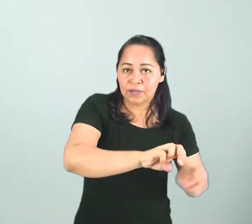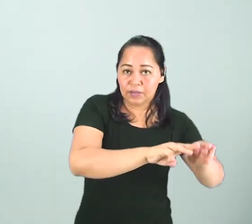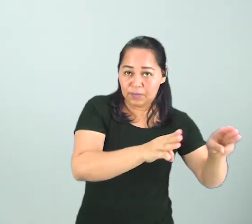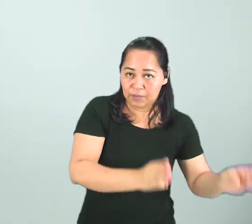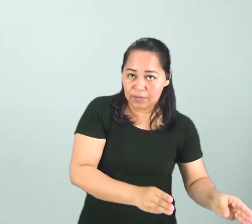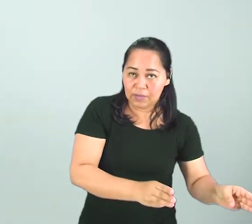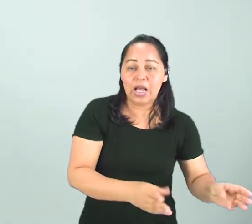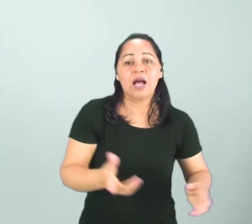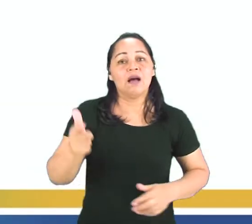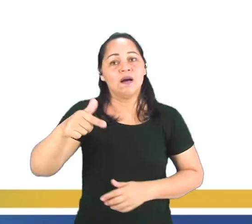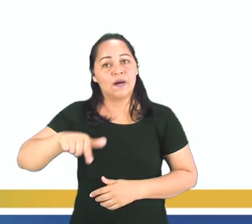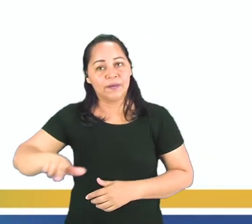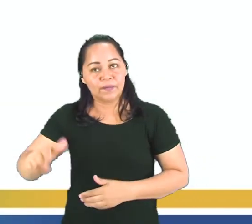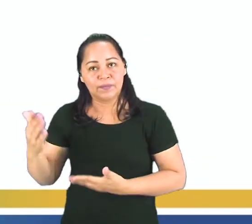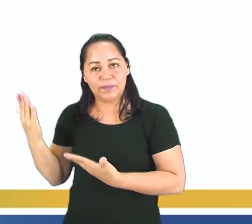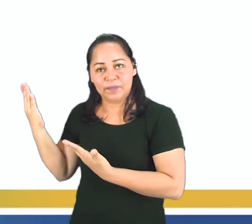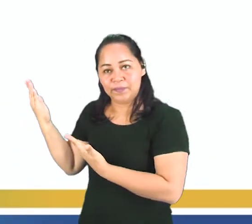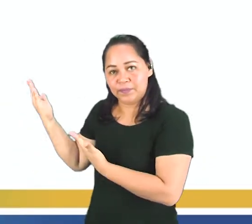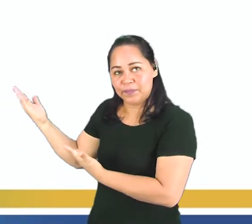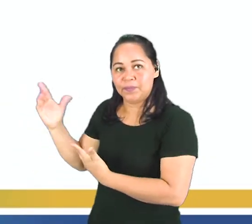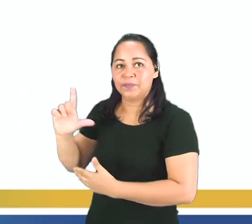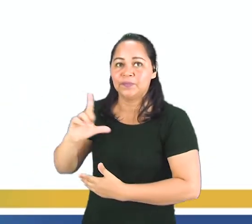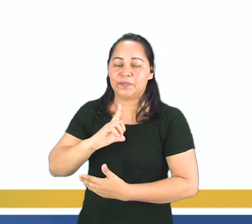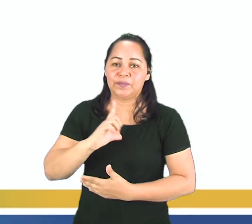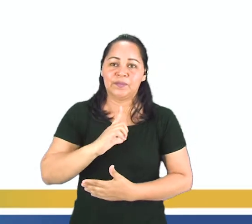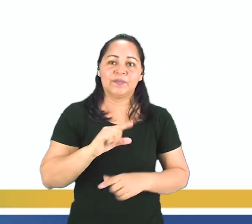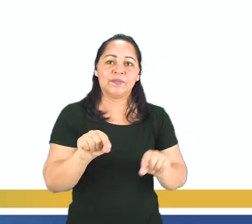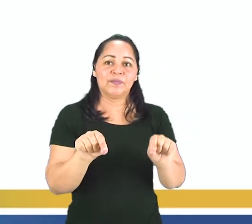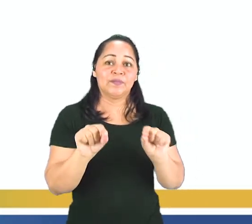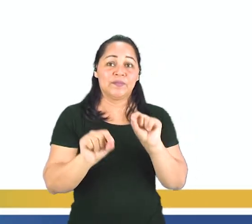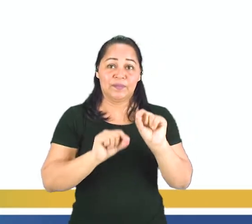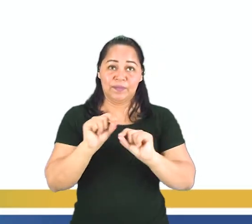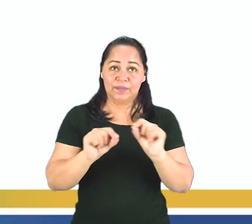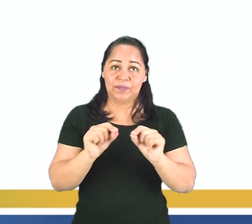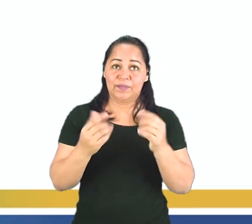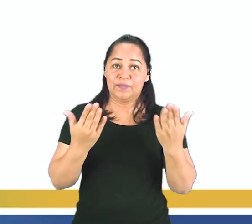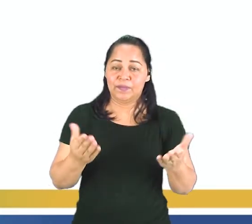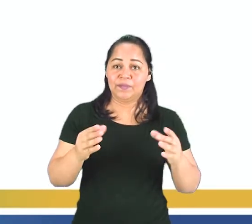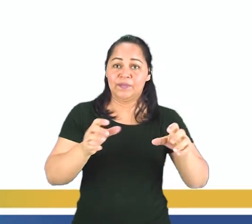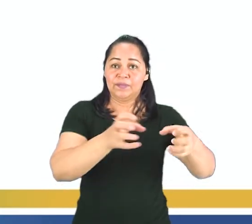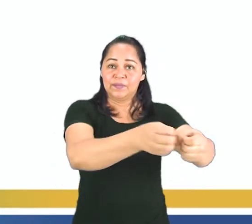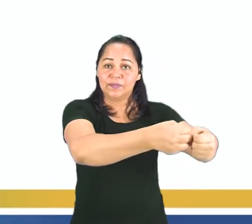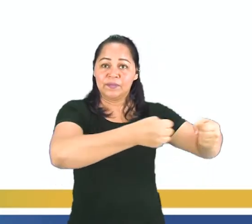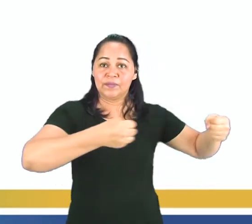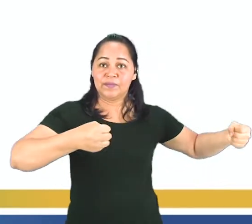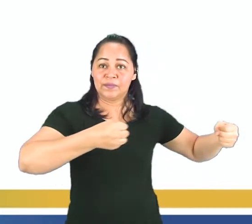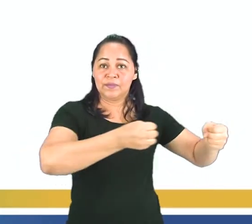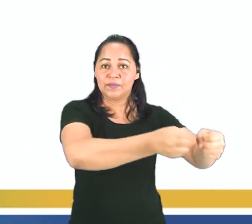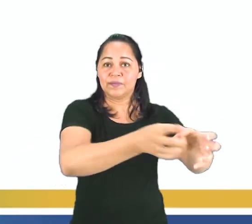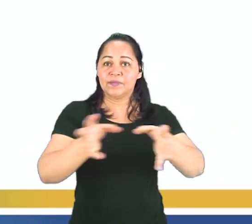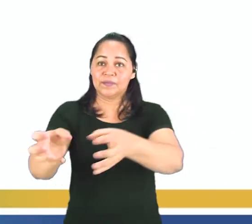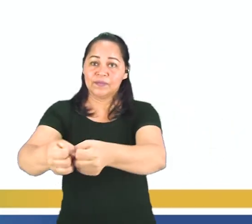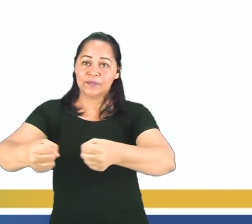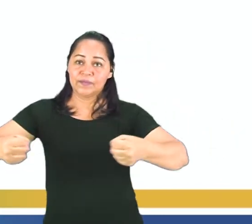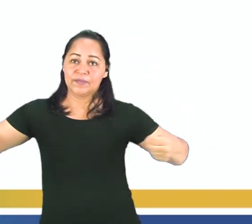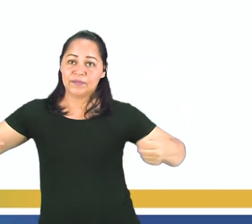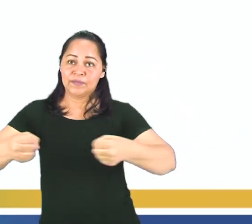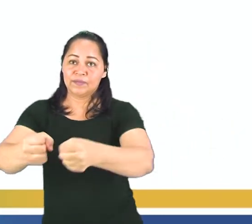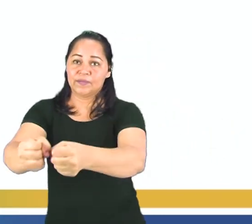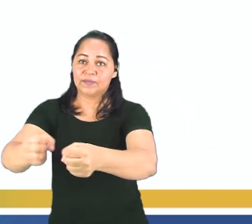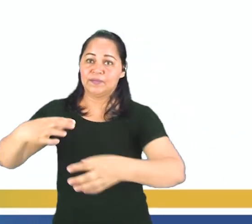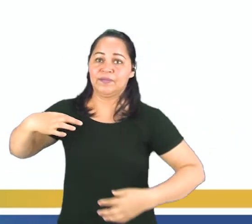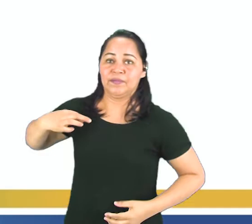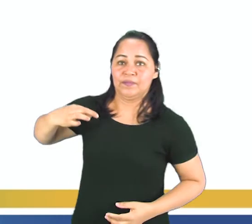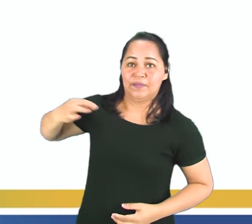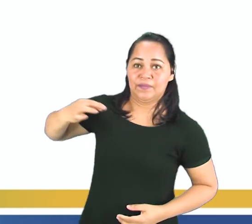Además, tenemos también en el dormitorio o en la habitación este. ¿Cómo se llama en portugués? Você va a falar guarda